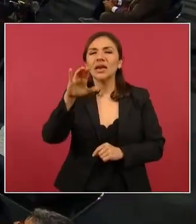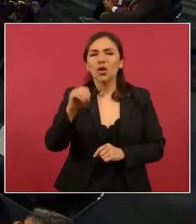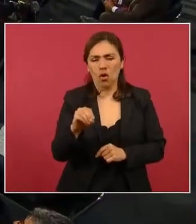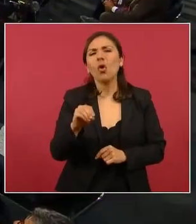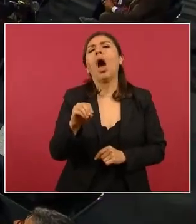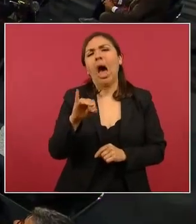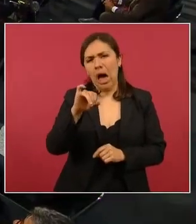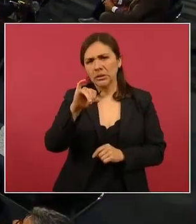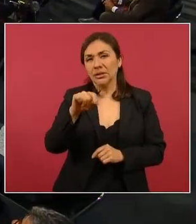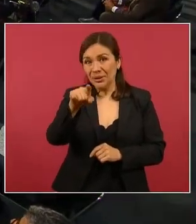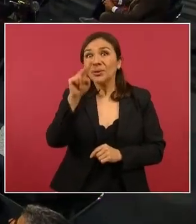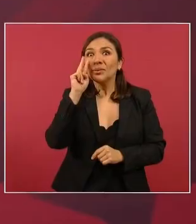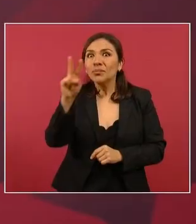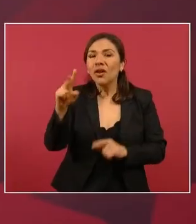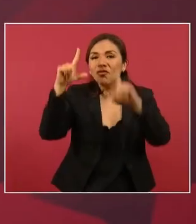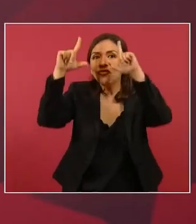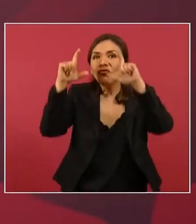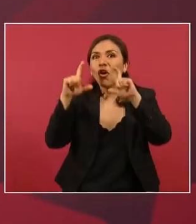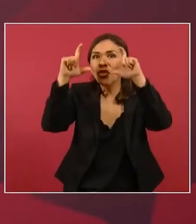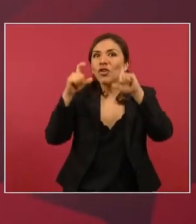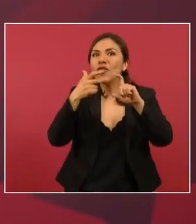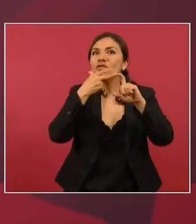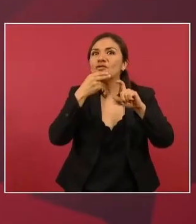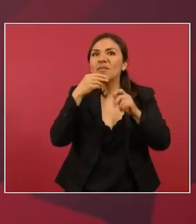Te puse lo de la Lushi.